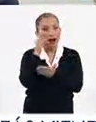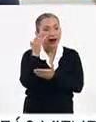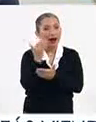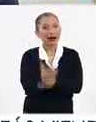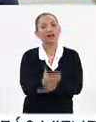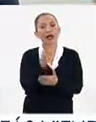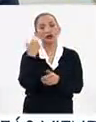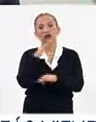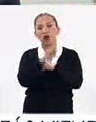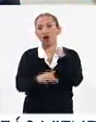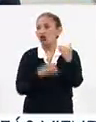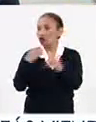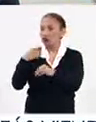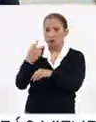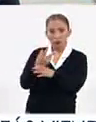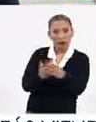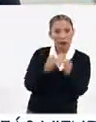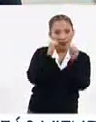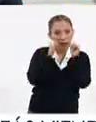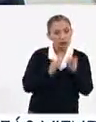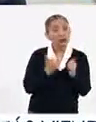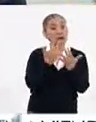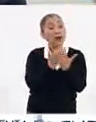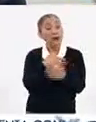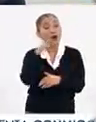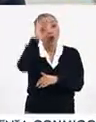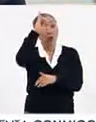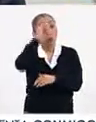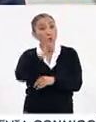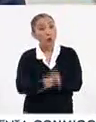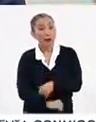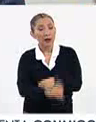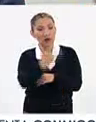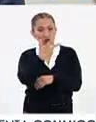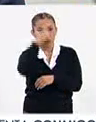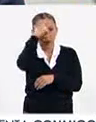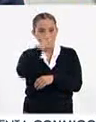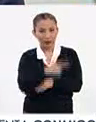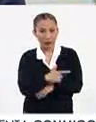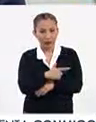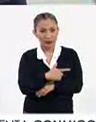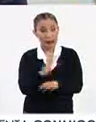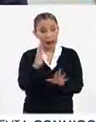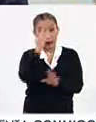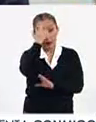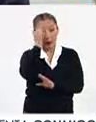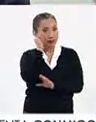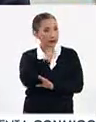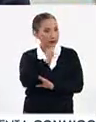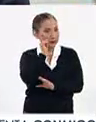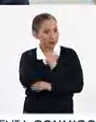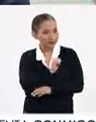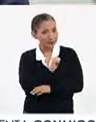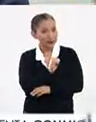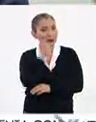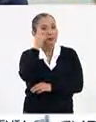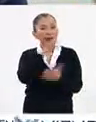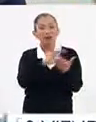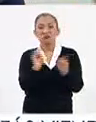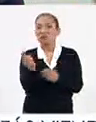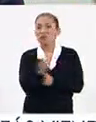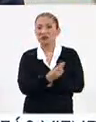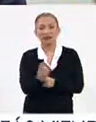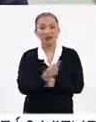agradecemos todos los que hacemos este programa su atención. Los esperamos todos los jueves a las 8 de la noche. Y recuerden también que para leer no